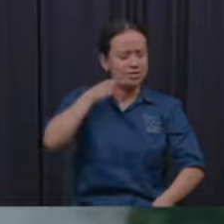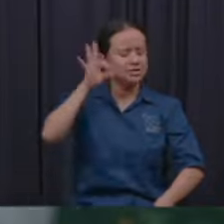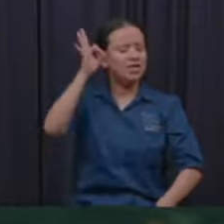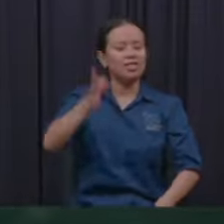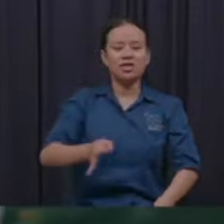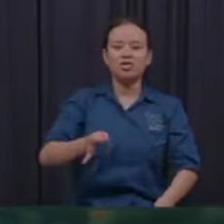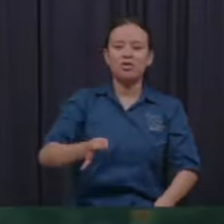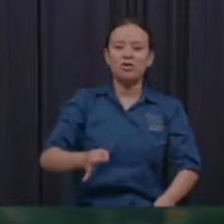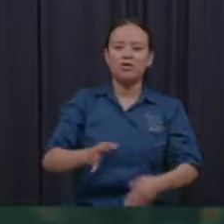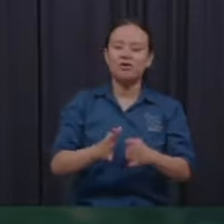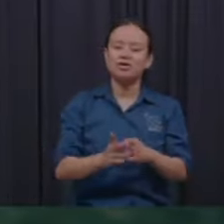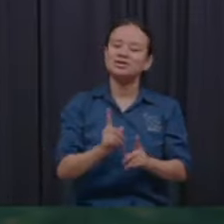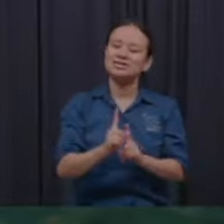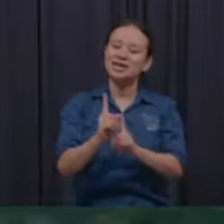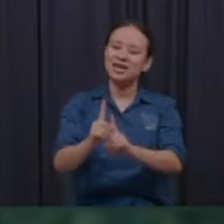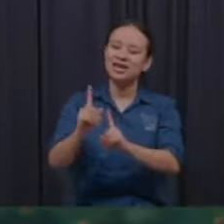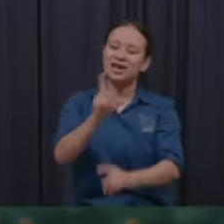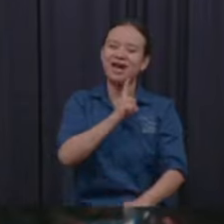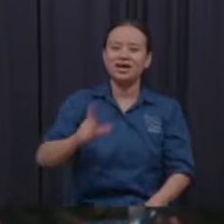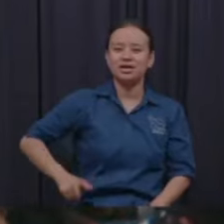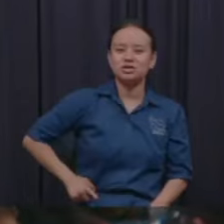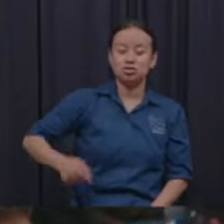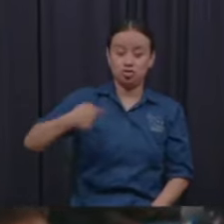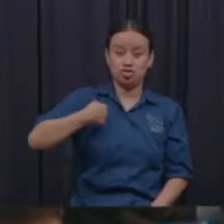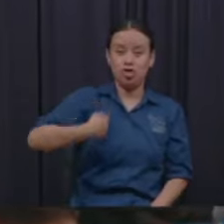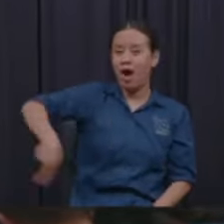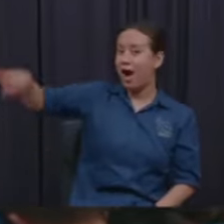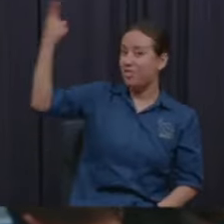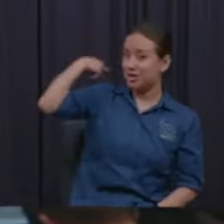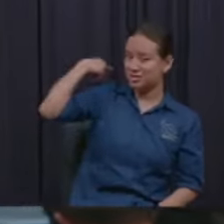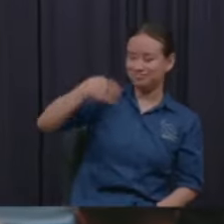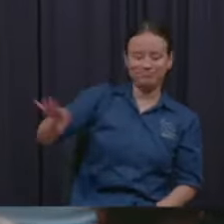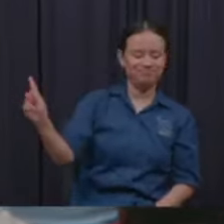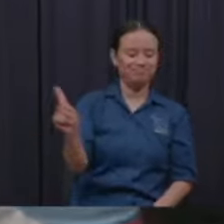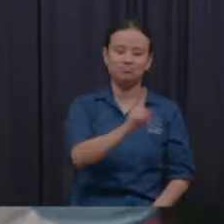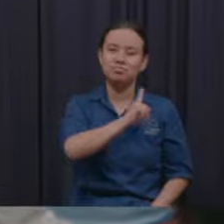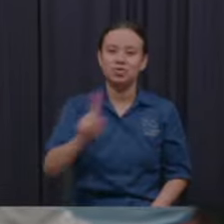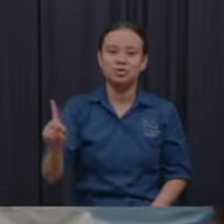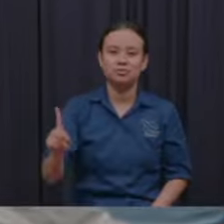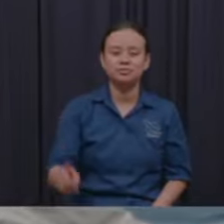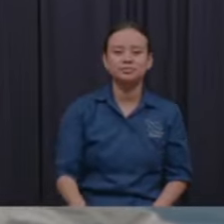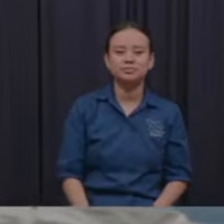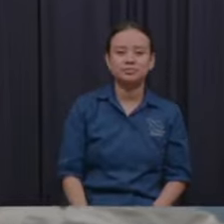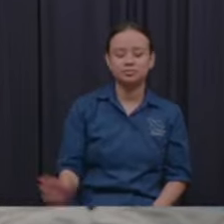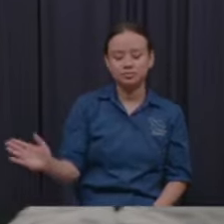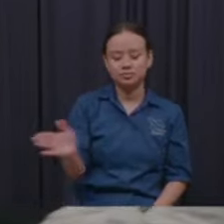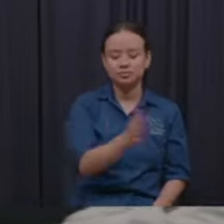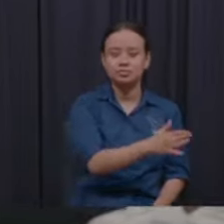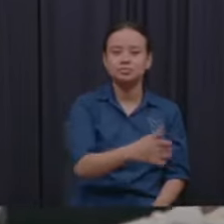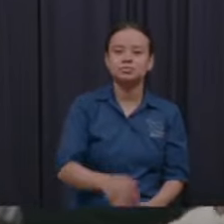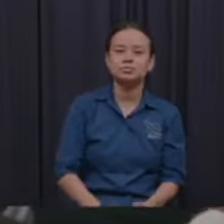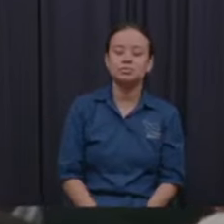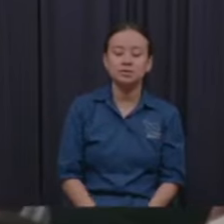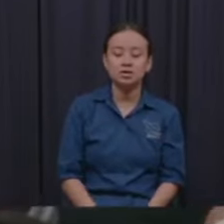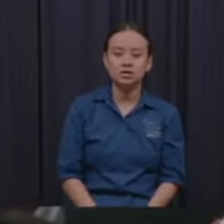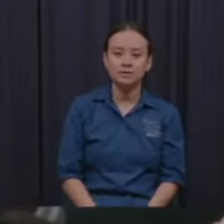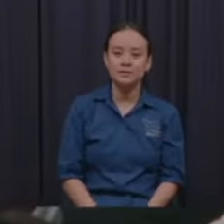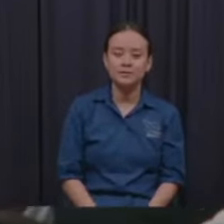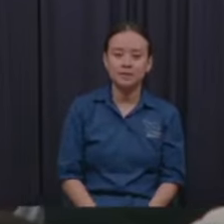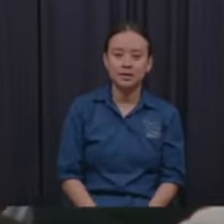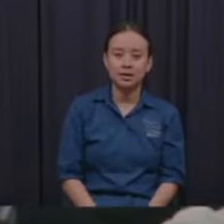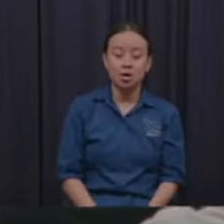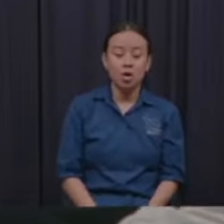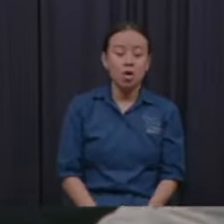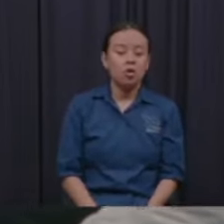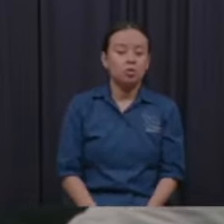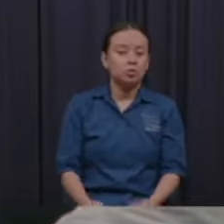atrás. Y le dice luego: ni pares en toda esta llanura. Parte de la